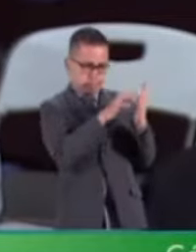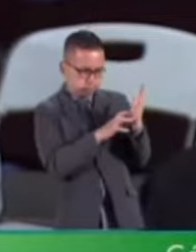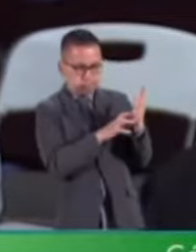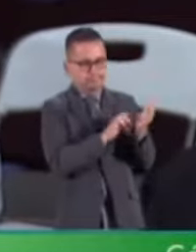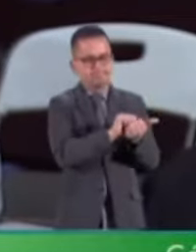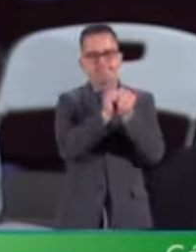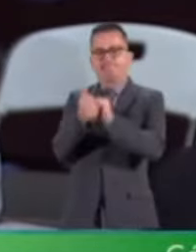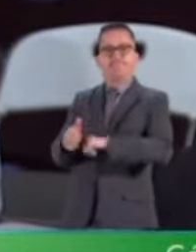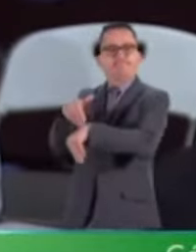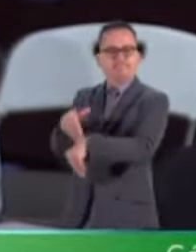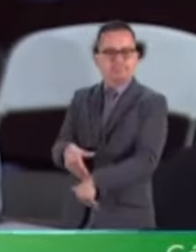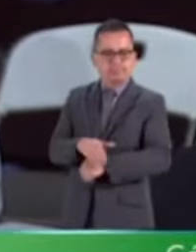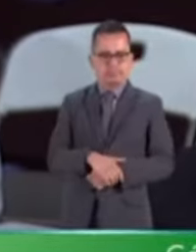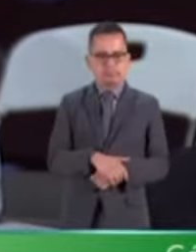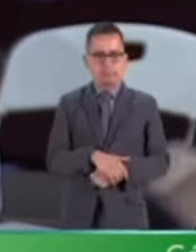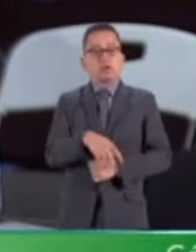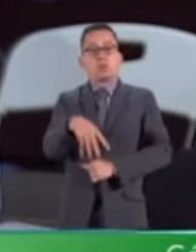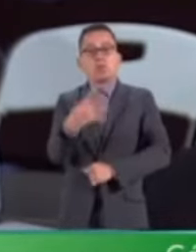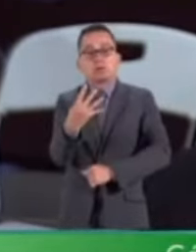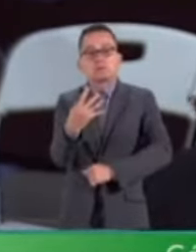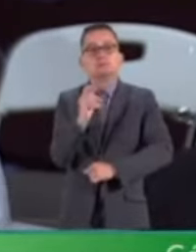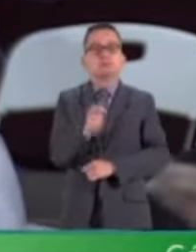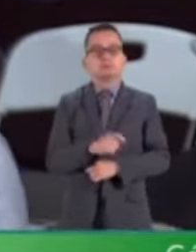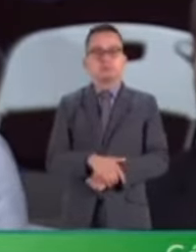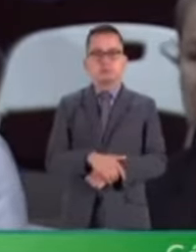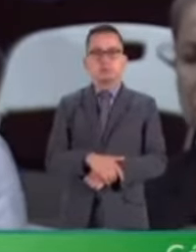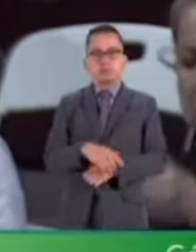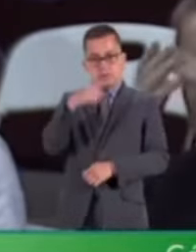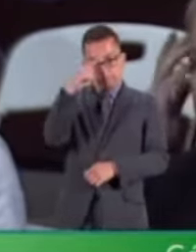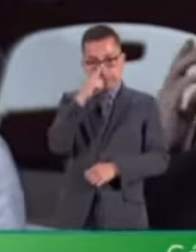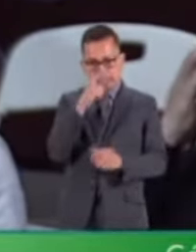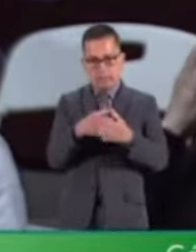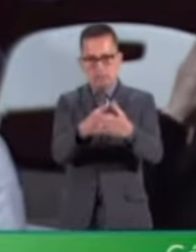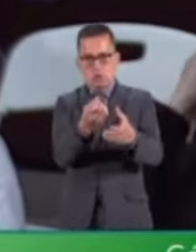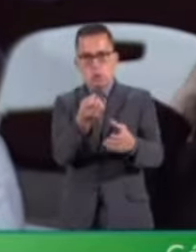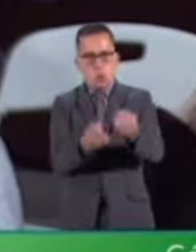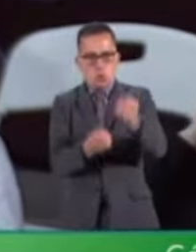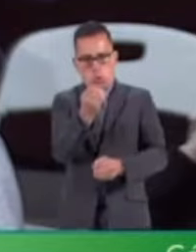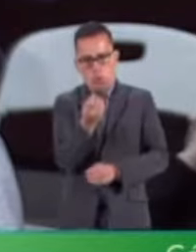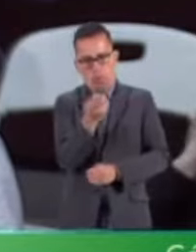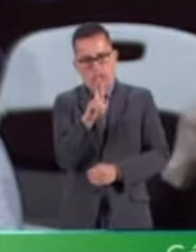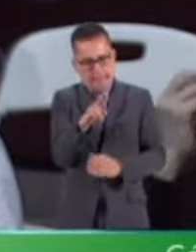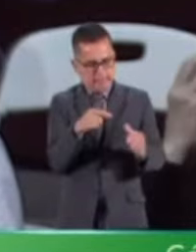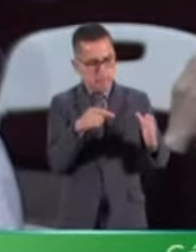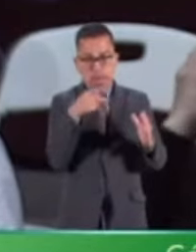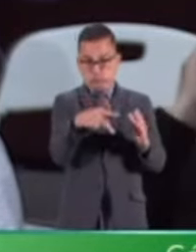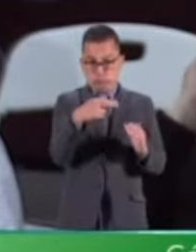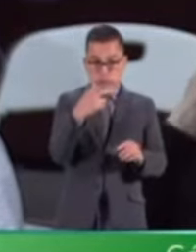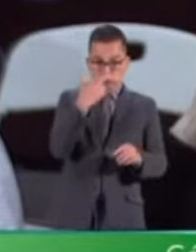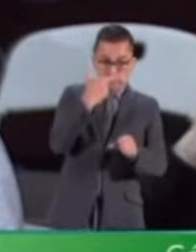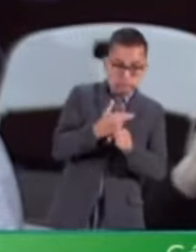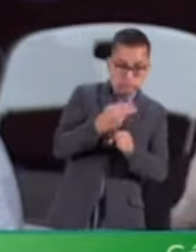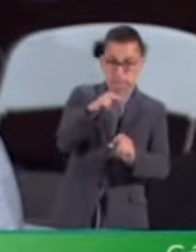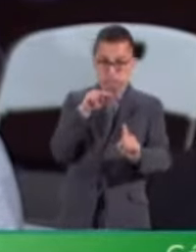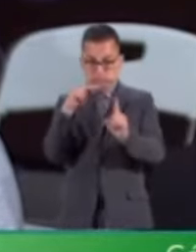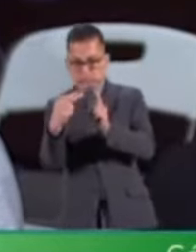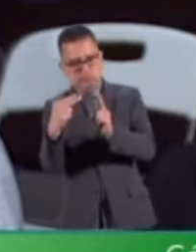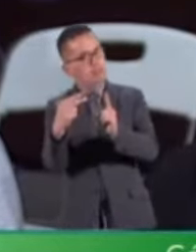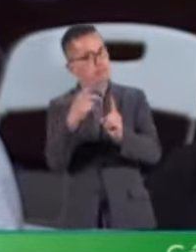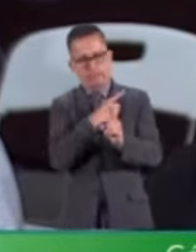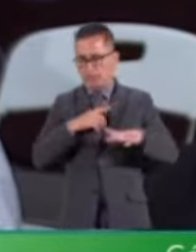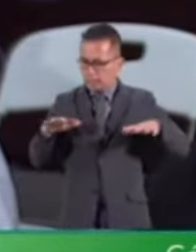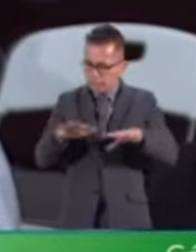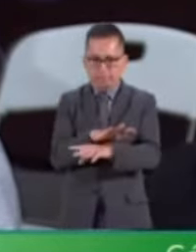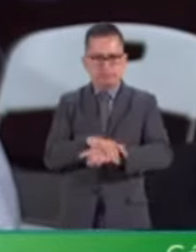cuarto, se trata así de renovar los criterios judiciales con una visión diferente. Décimo